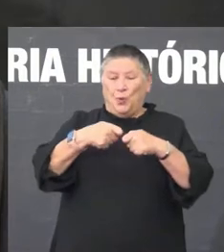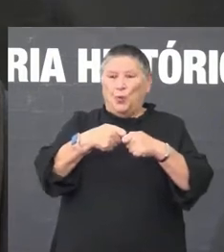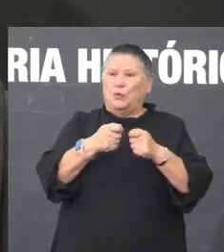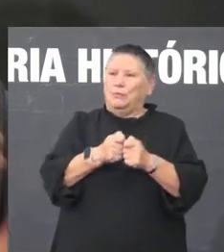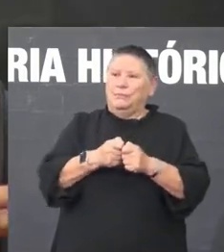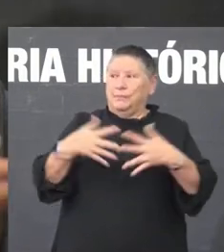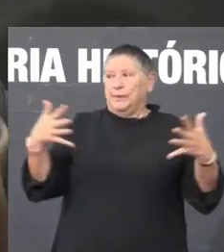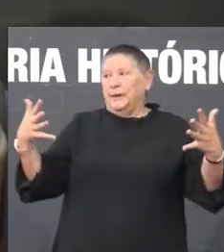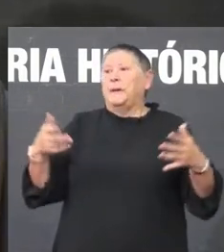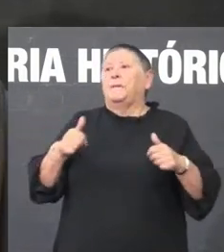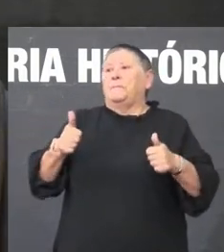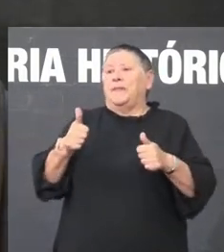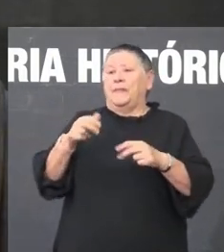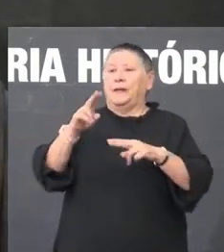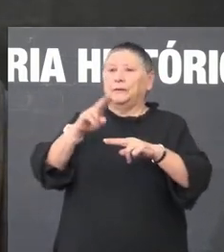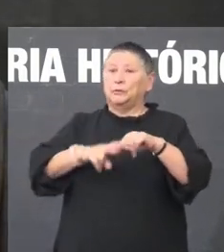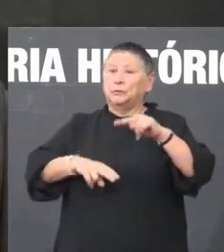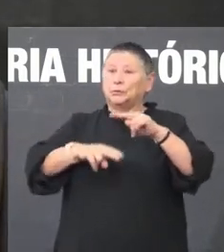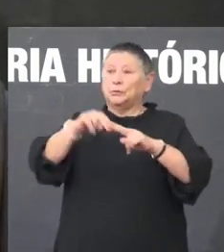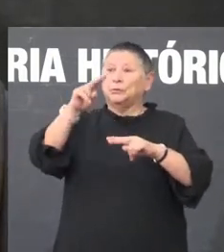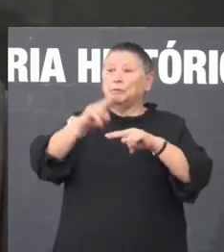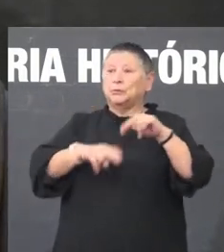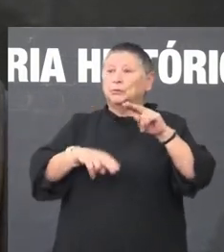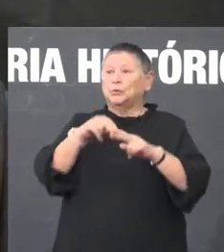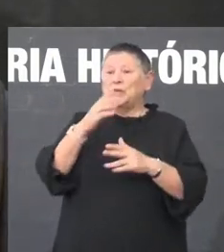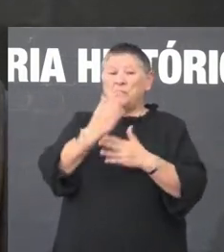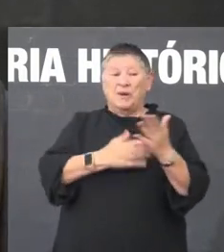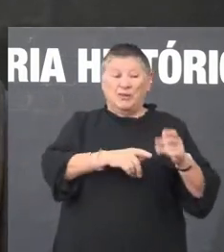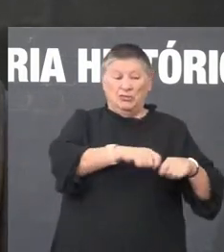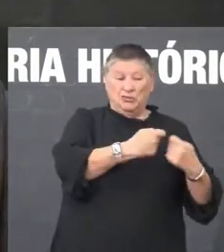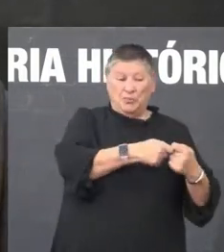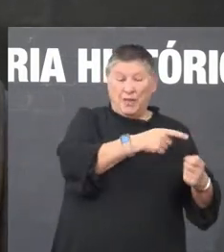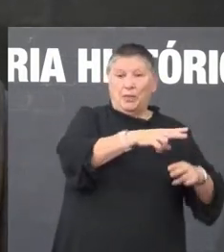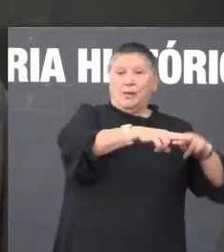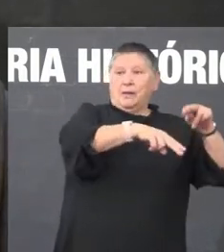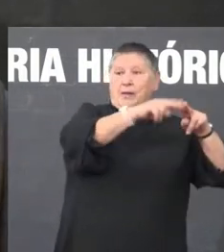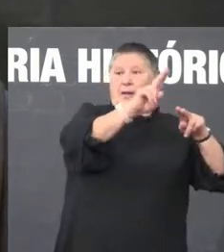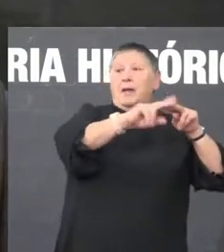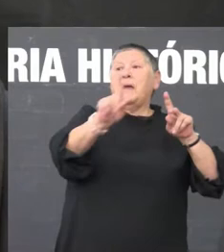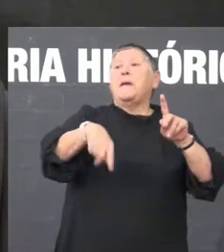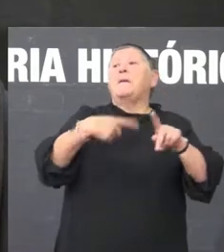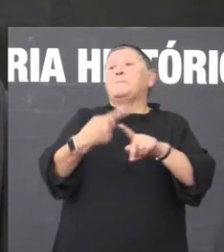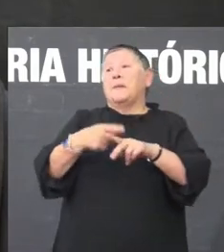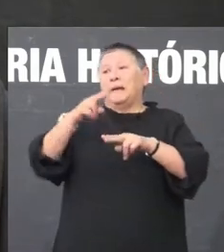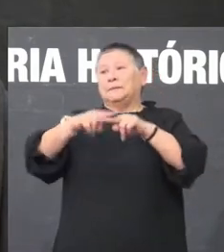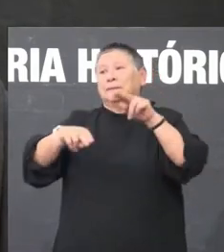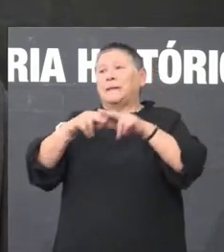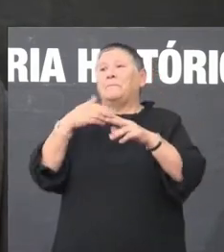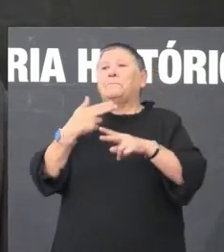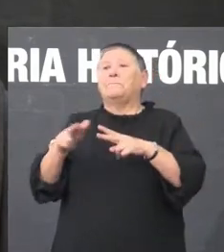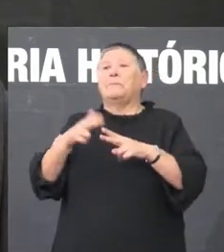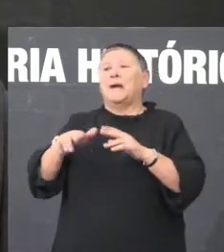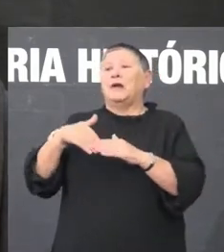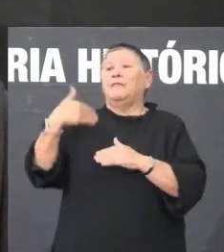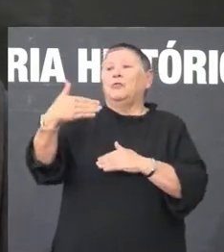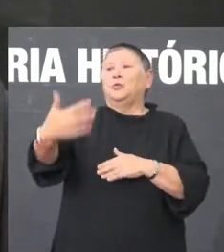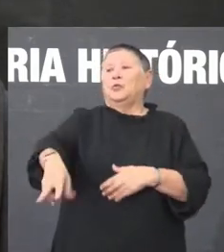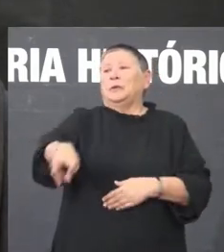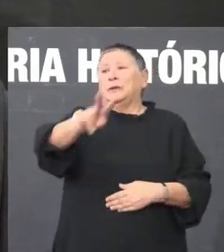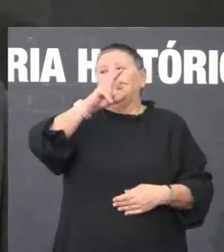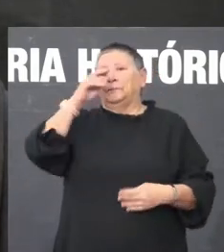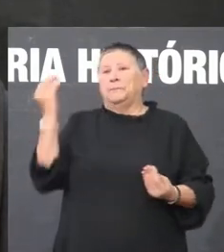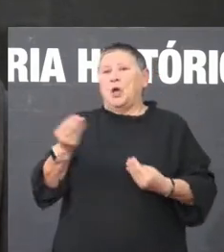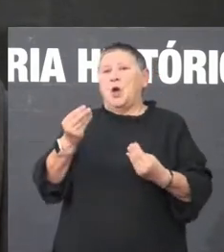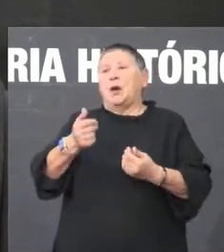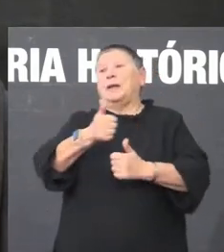a construir non sobre a parte derruída, senón sobre algo que sexa un futuro de oxígeno e polo menos de